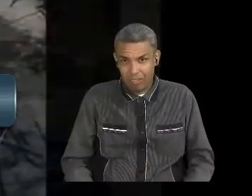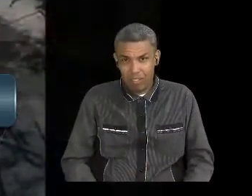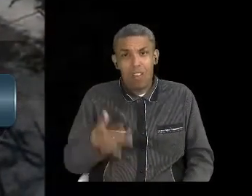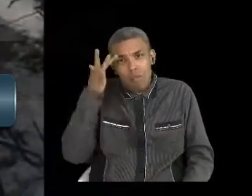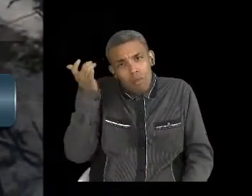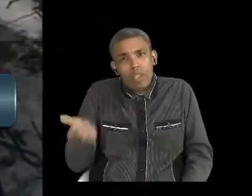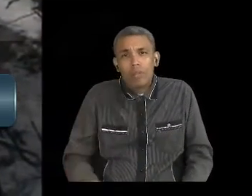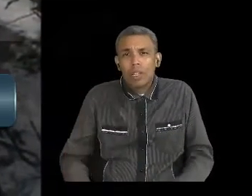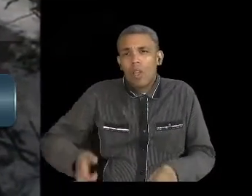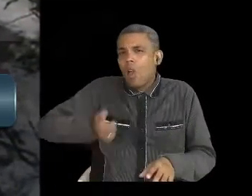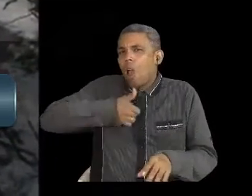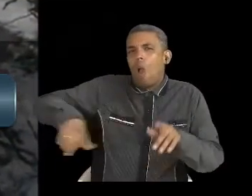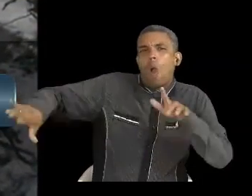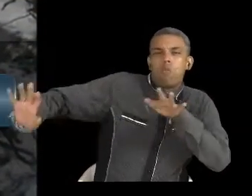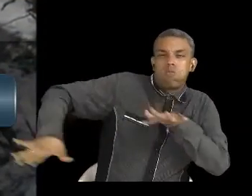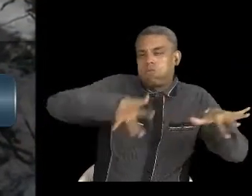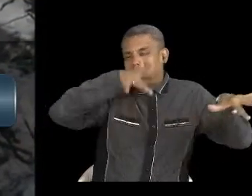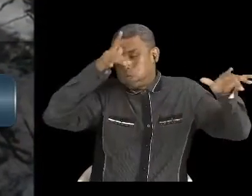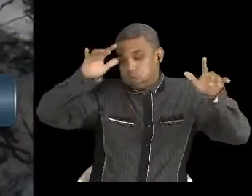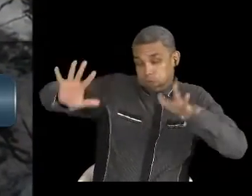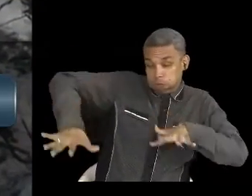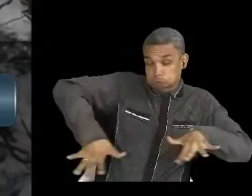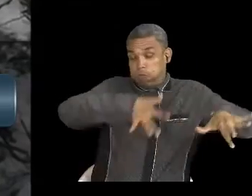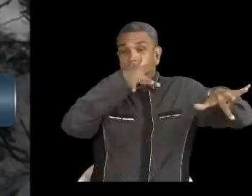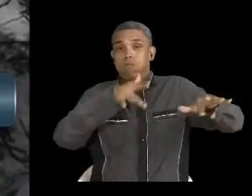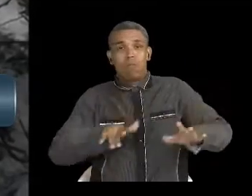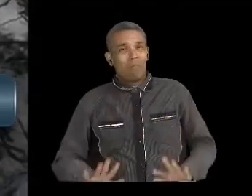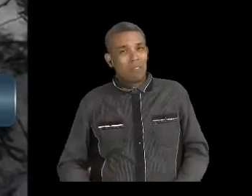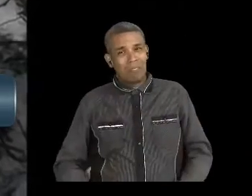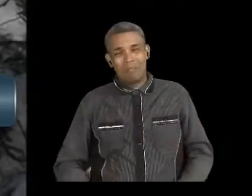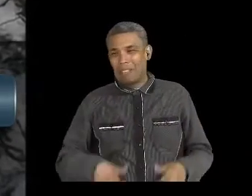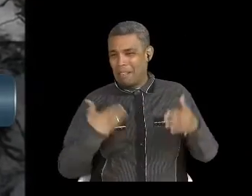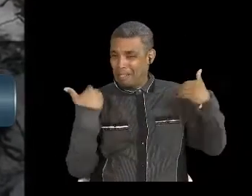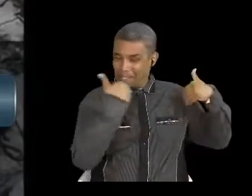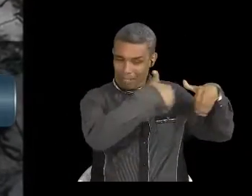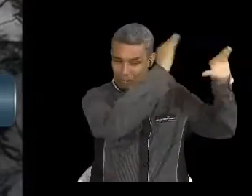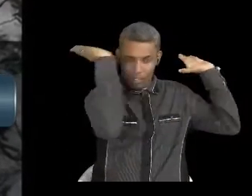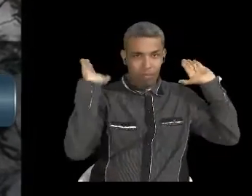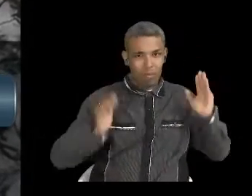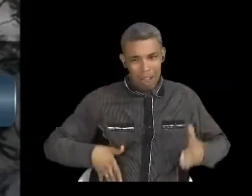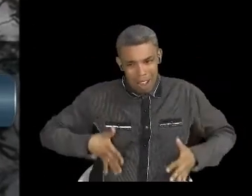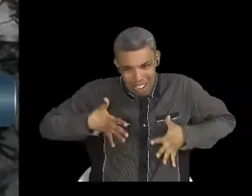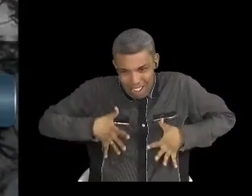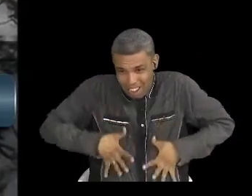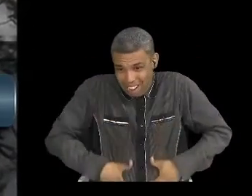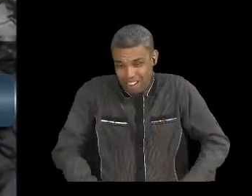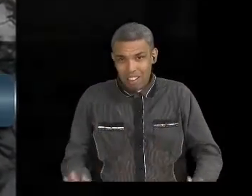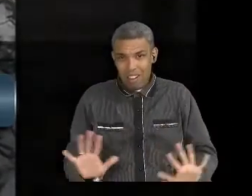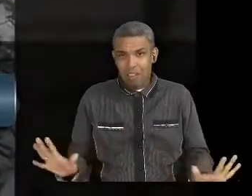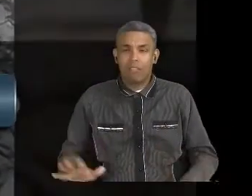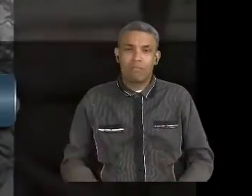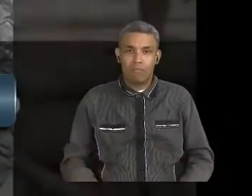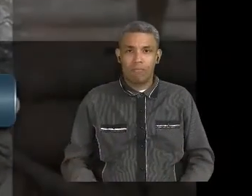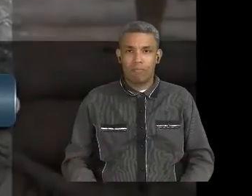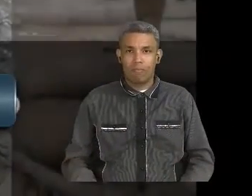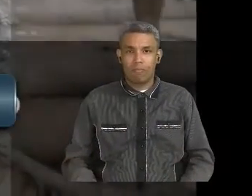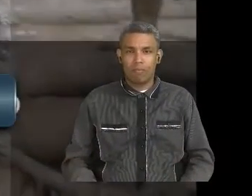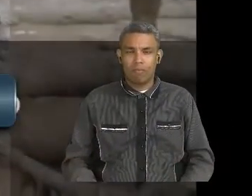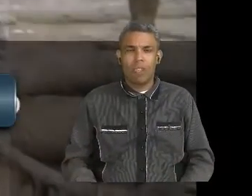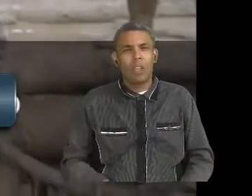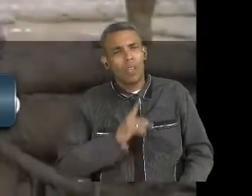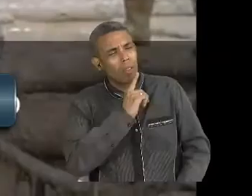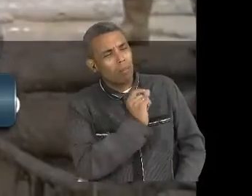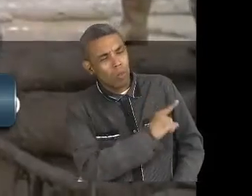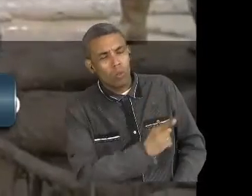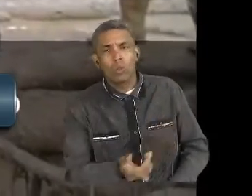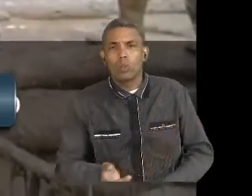necesidades primarias. Bueno, entonces nos acompaña Óscar, como les comentaba, de la Cruz Roja. Óscar, ¿cómo se ha manifestado Barranca Bermeja con